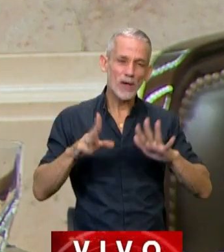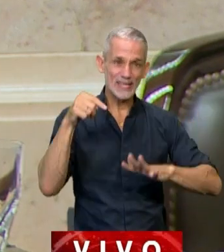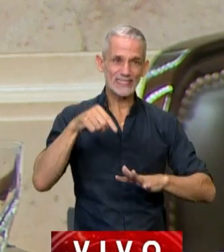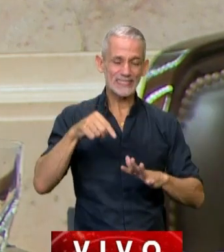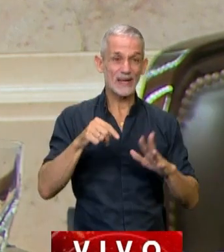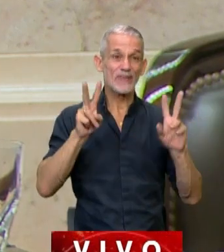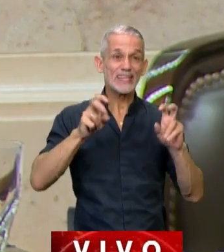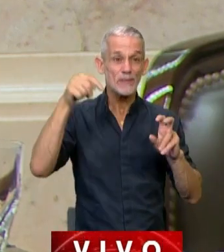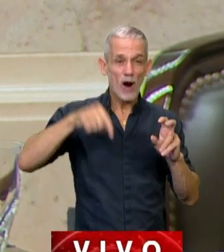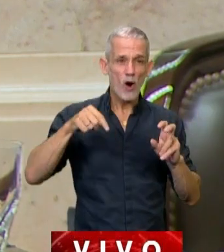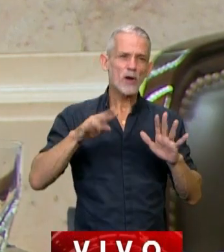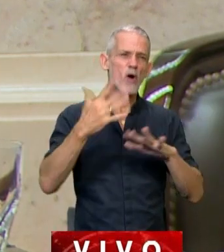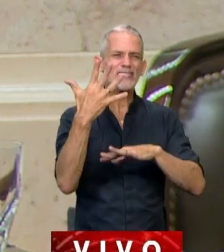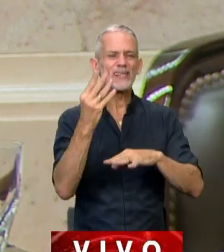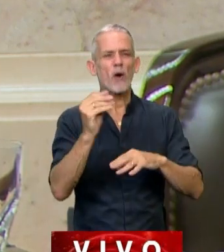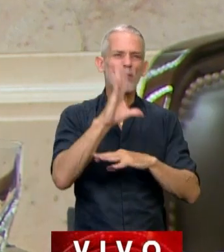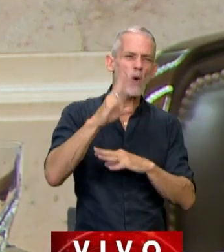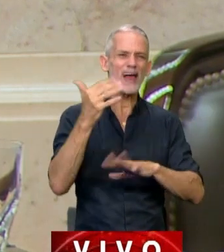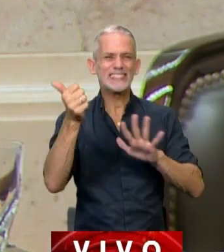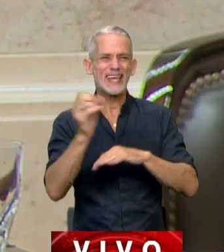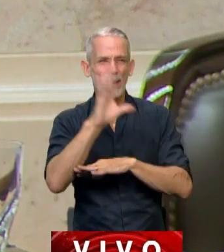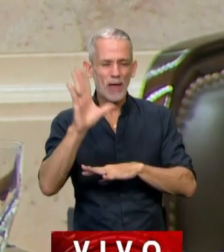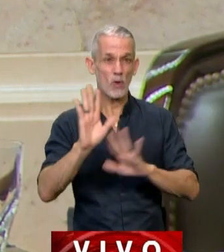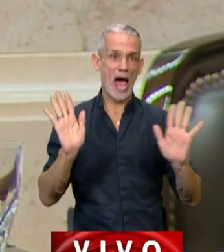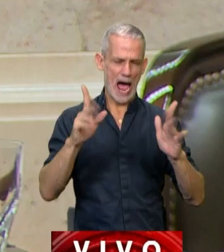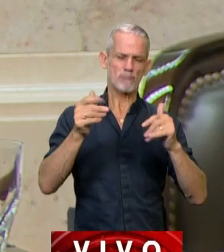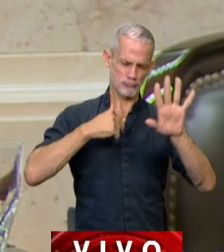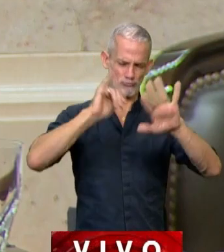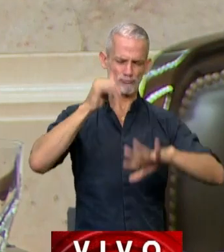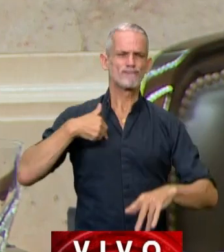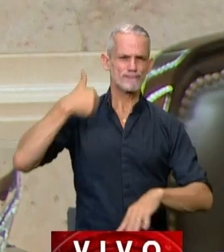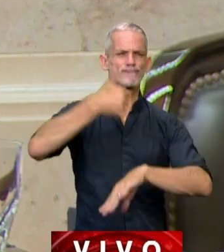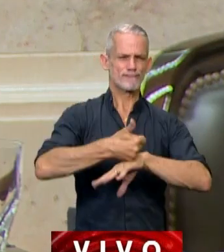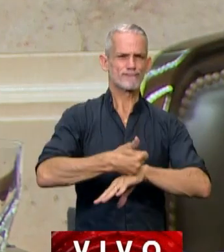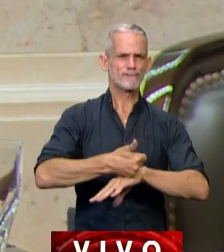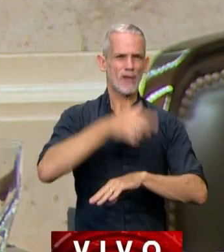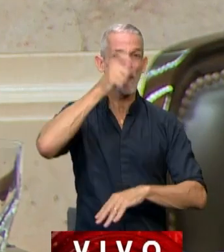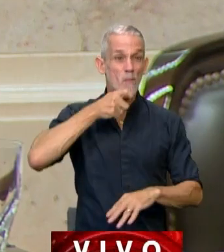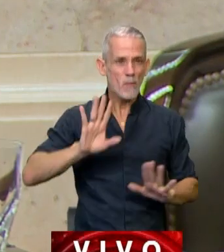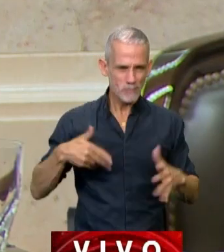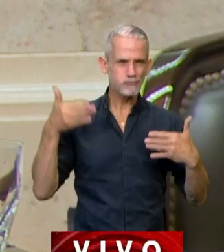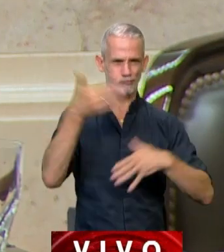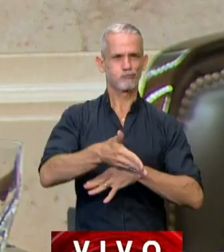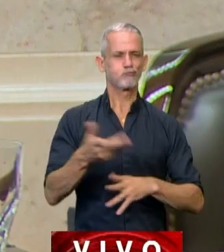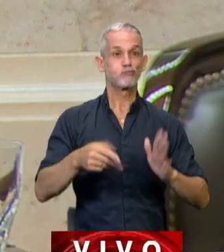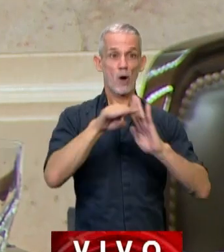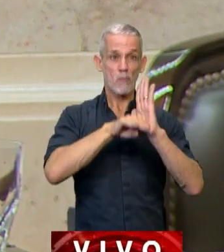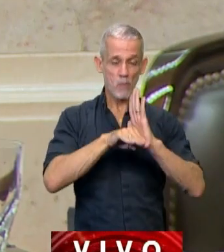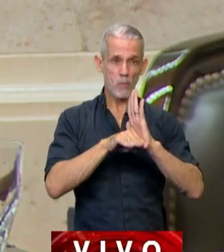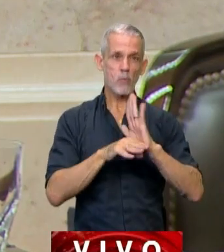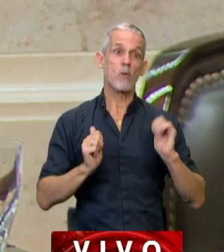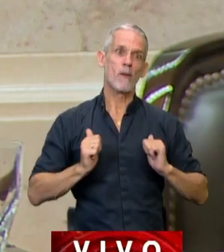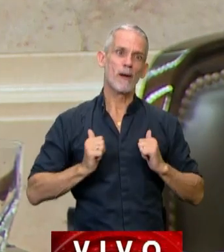lo estemos tratando 5 o 6 de la mañana, y me dijeron, contá con nosotros, nosotros vamos a estar, porque este es un régimen que